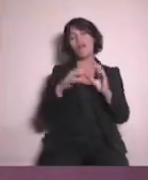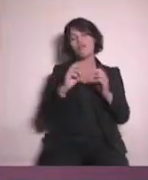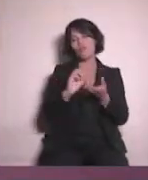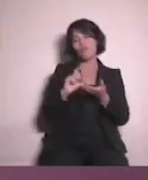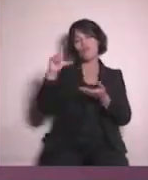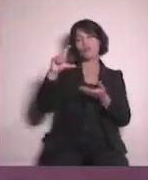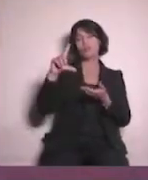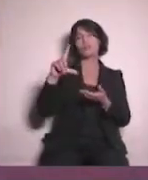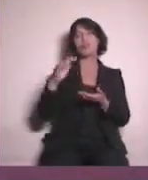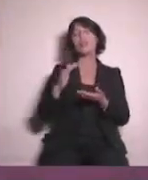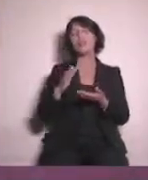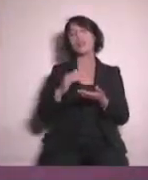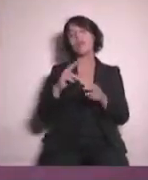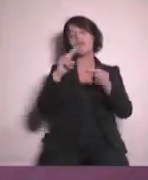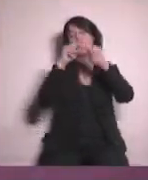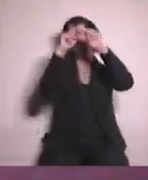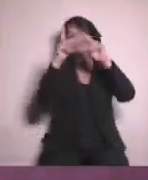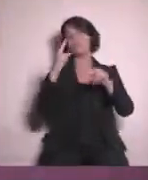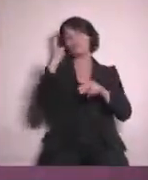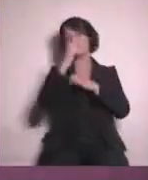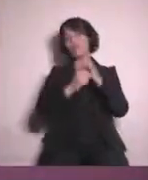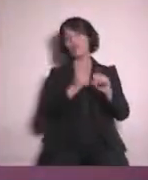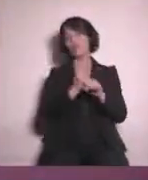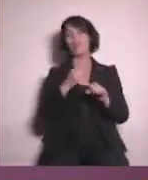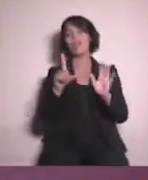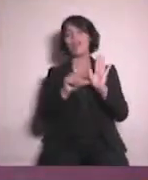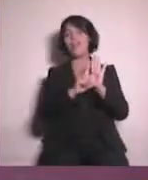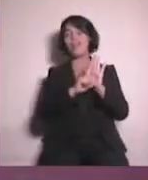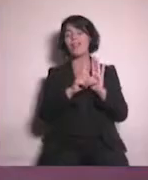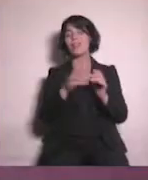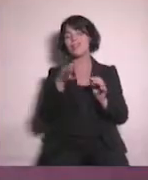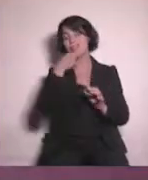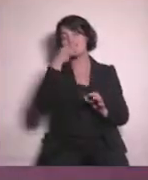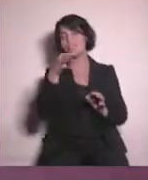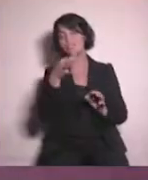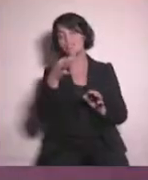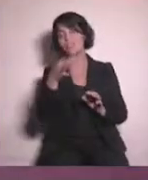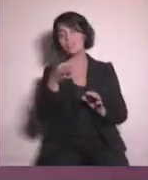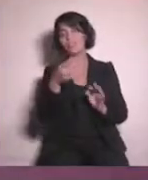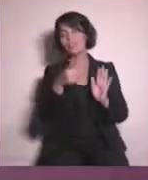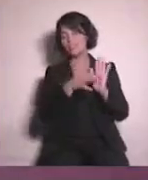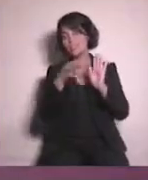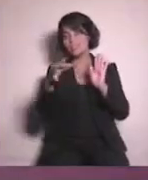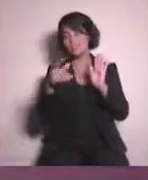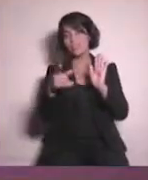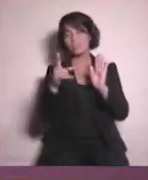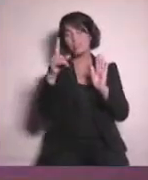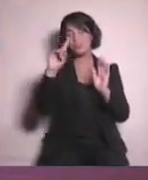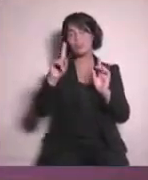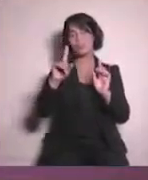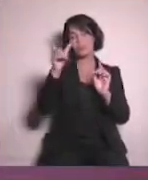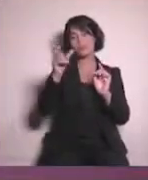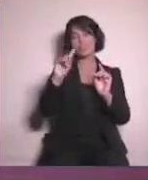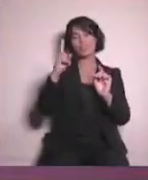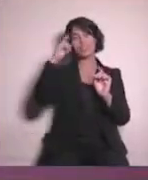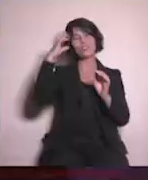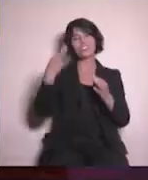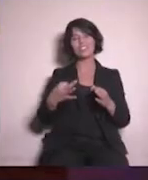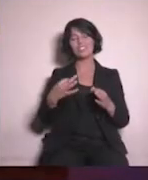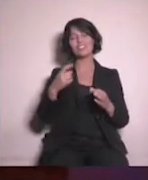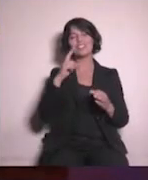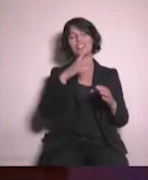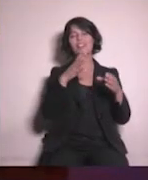Y eso es muy importante. La ley recomienda para quien no toma una decisión estar hasta los 35 años en